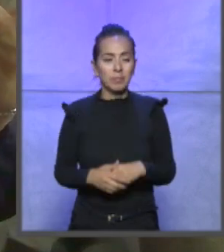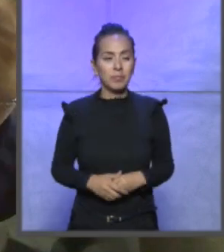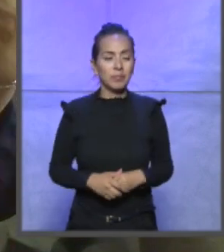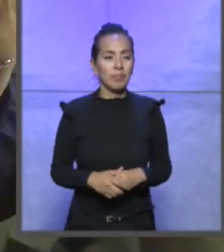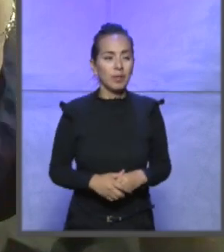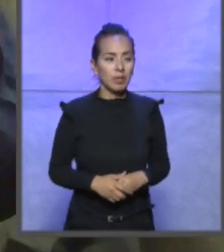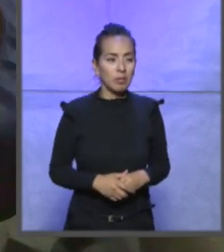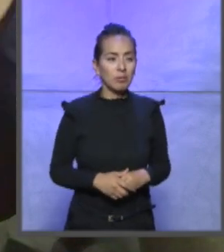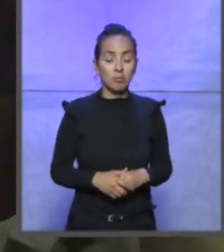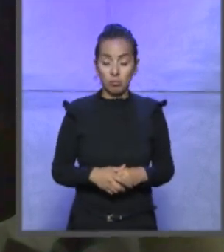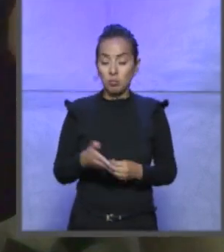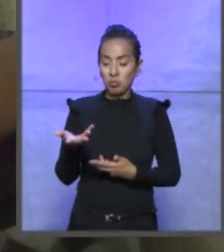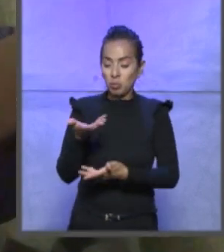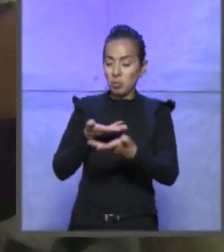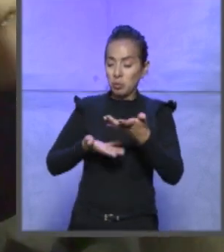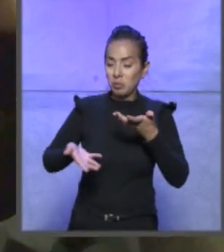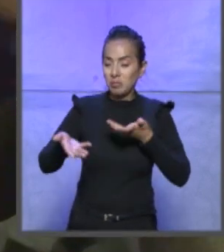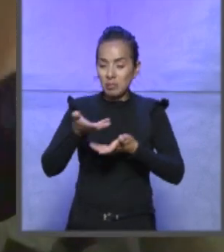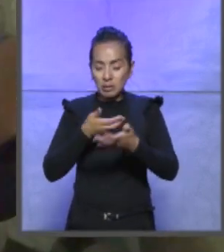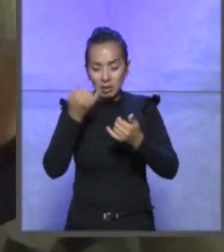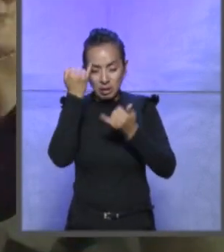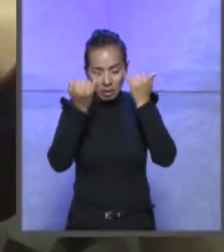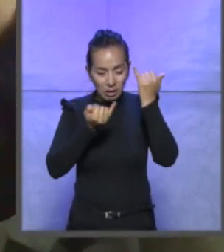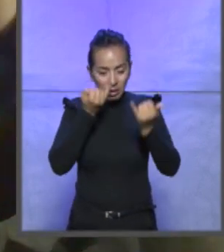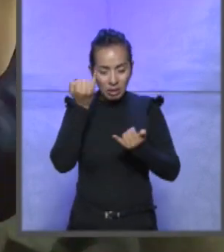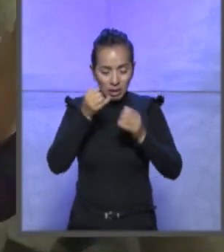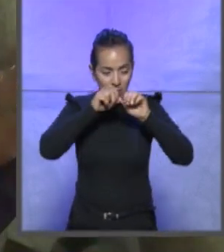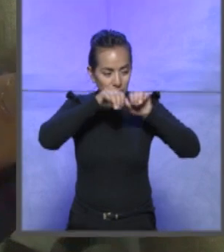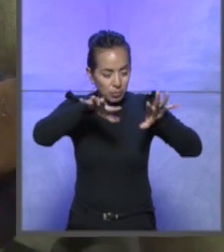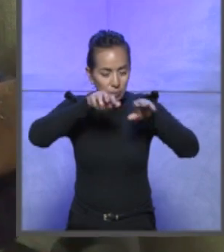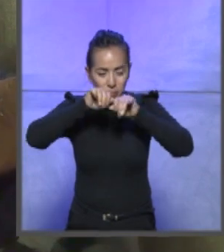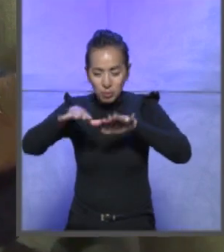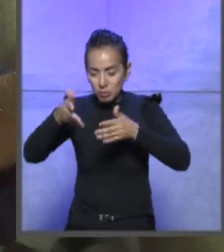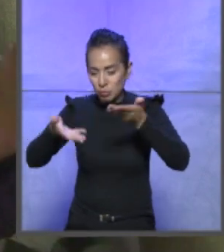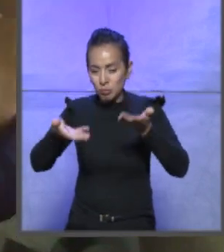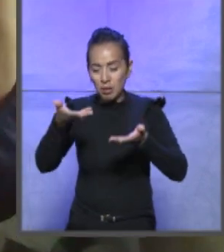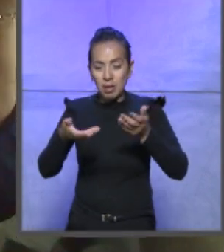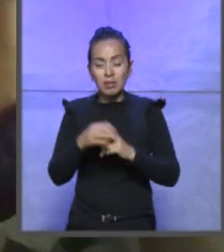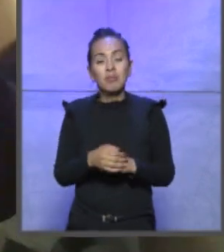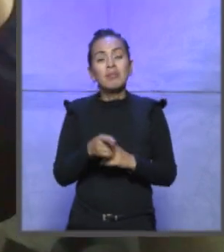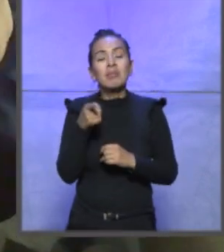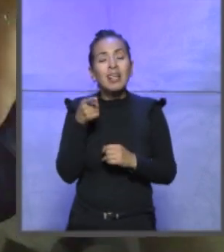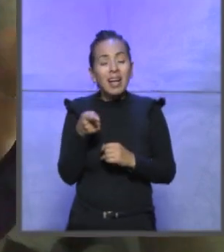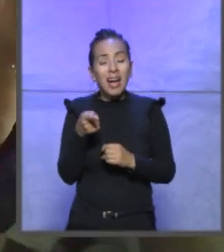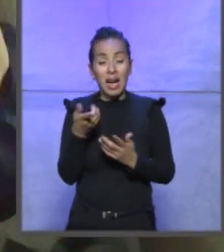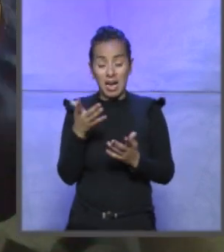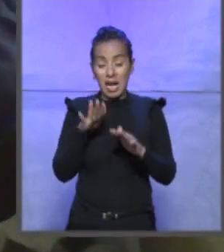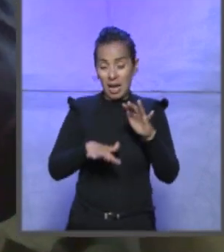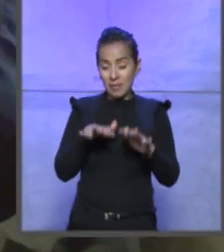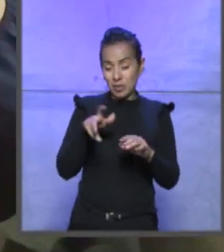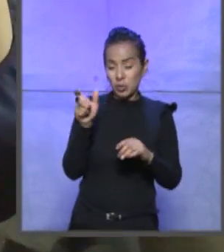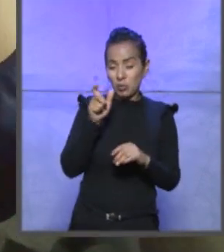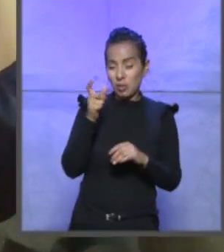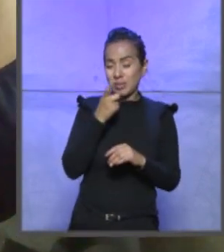deliberación. Compartir ideas, difundirlas, contrastarlas, la discusión intensa. A